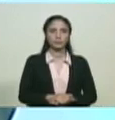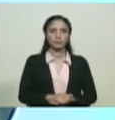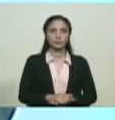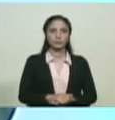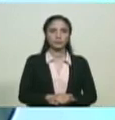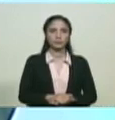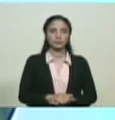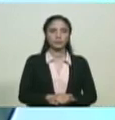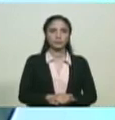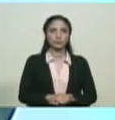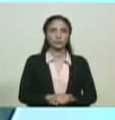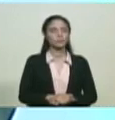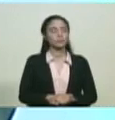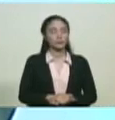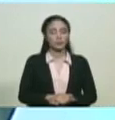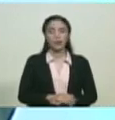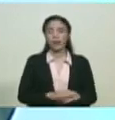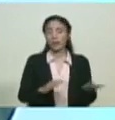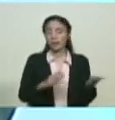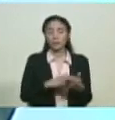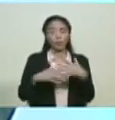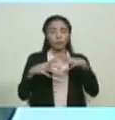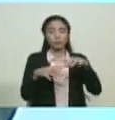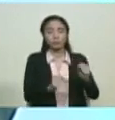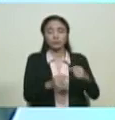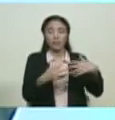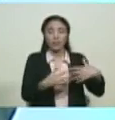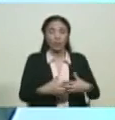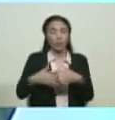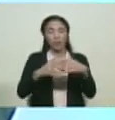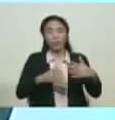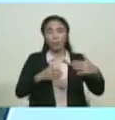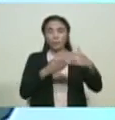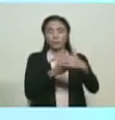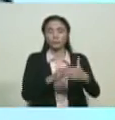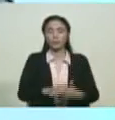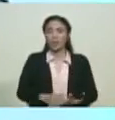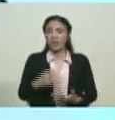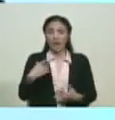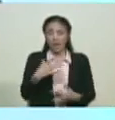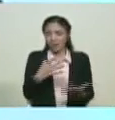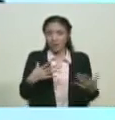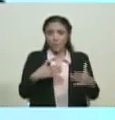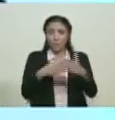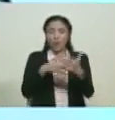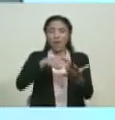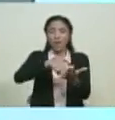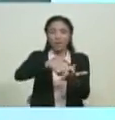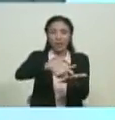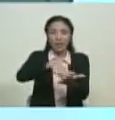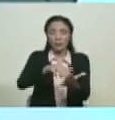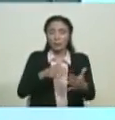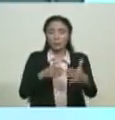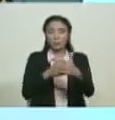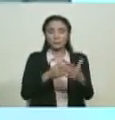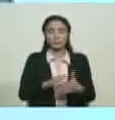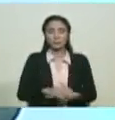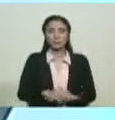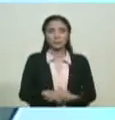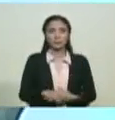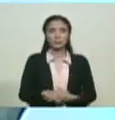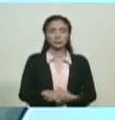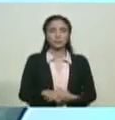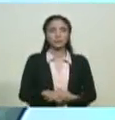la linea antiimperialista anticolonialista antiesclavista va en la misma dirección